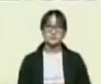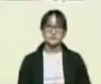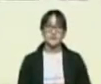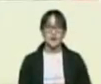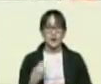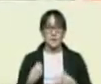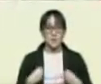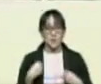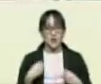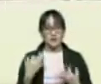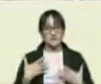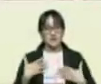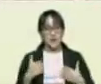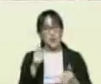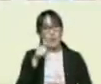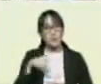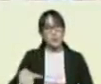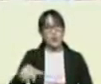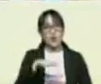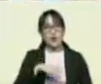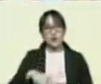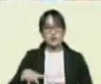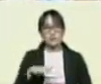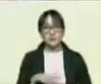Preocupado por la salud del pueblo.